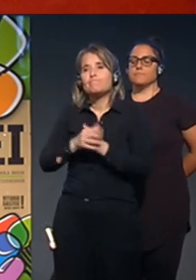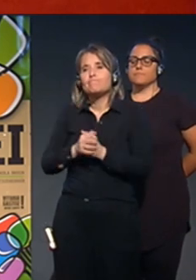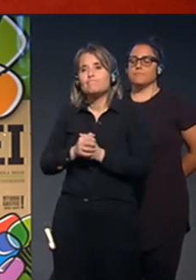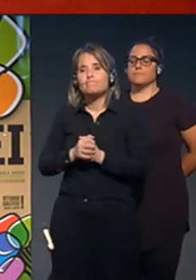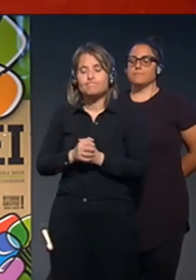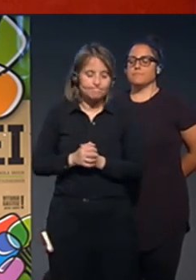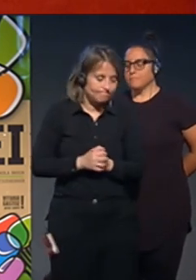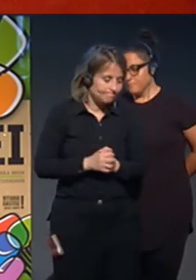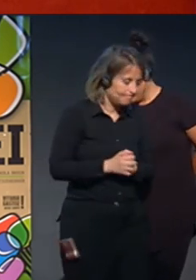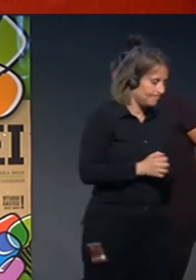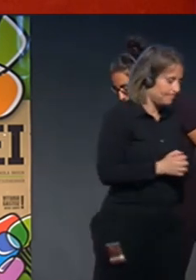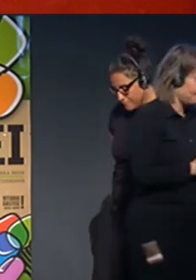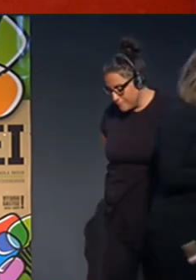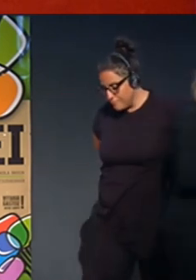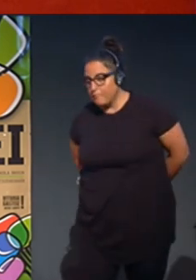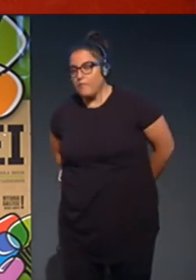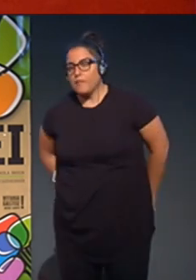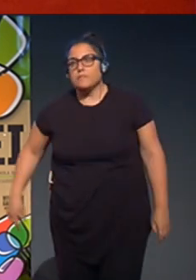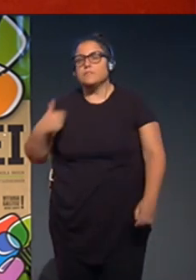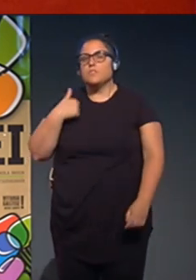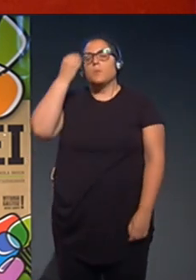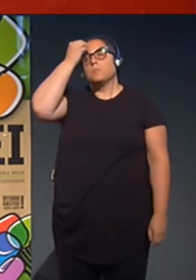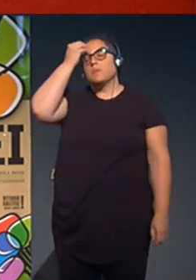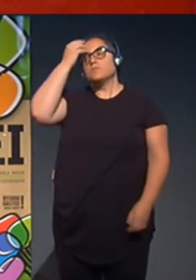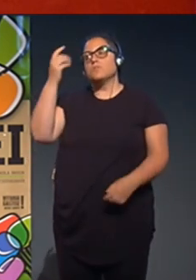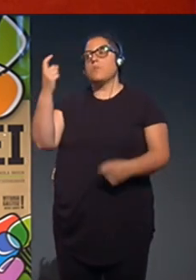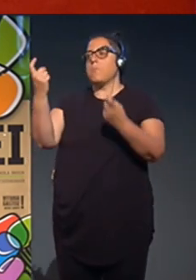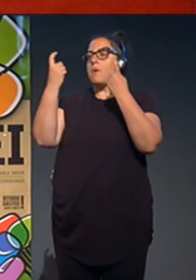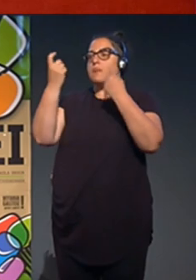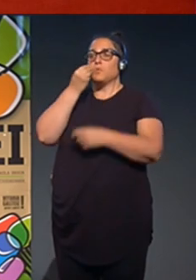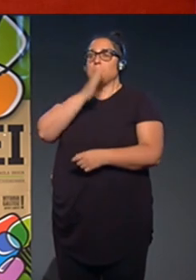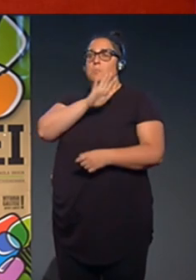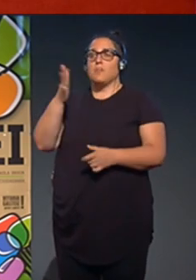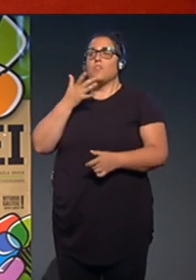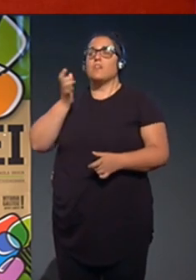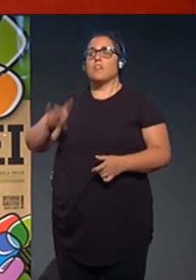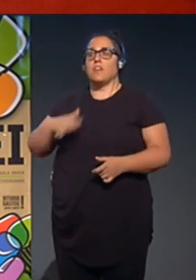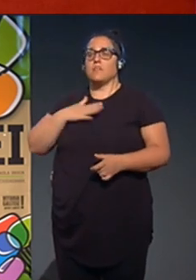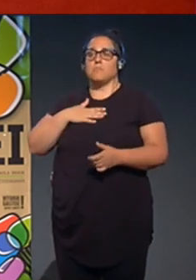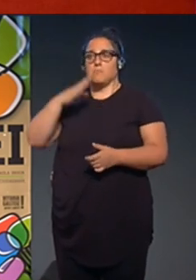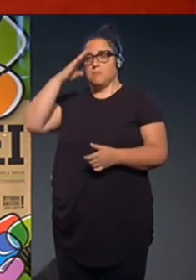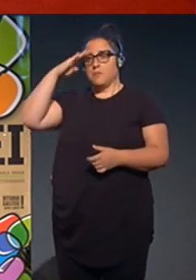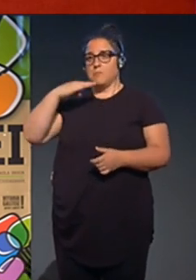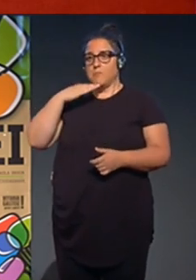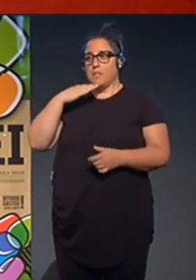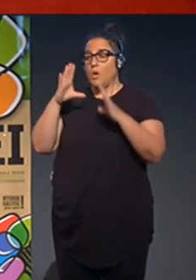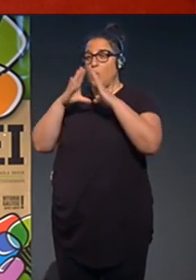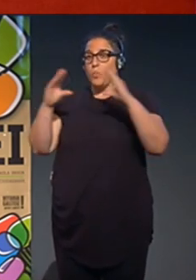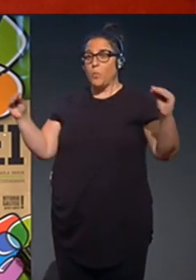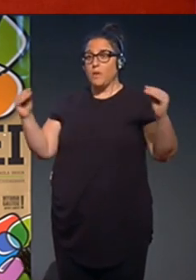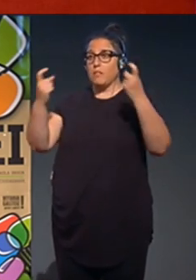yo creo que el mejor maestro que he tenido nunca ha sido mi padre y la mejor universidad el